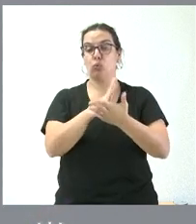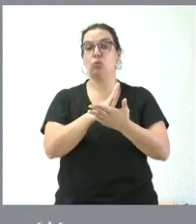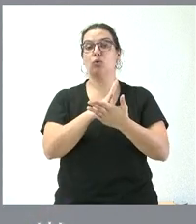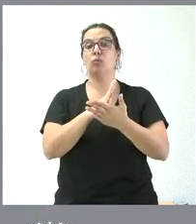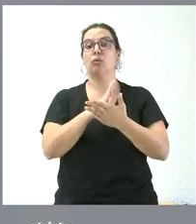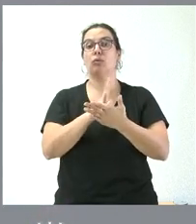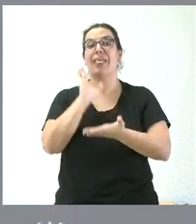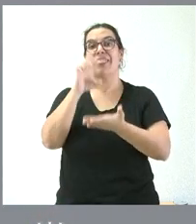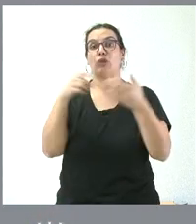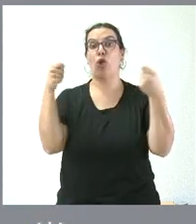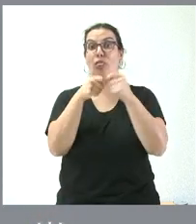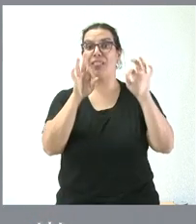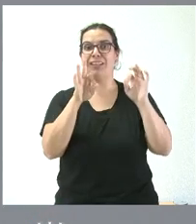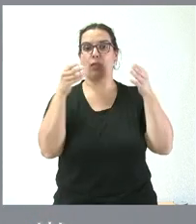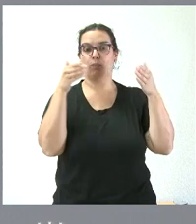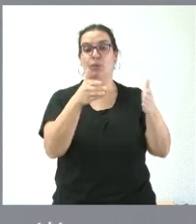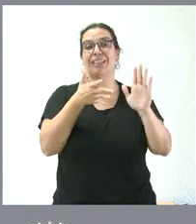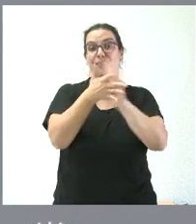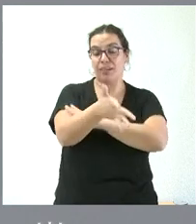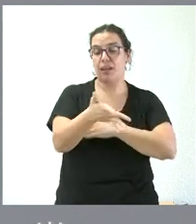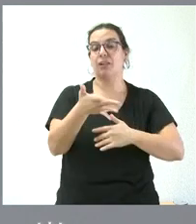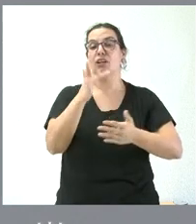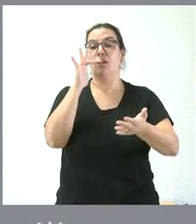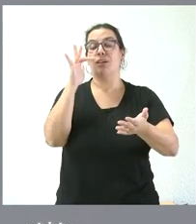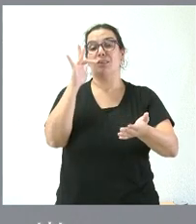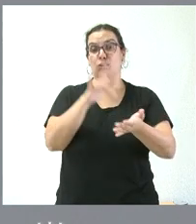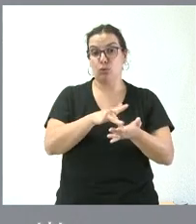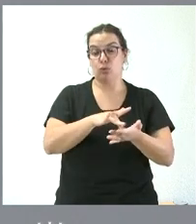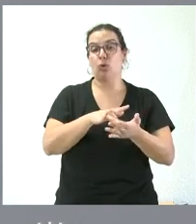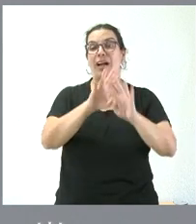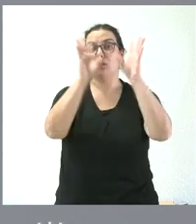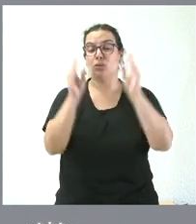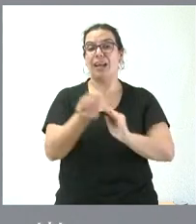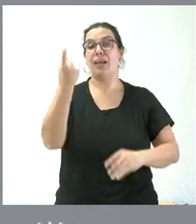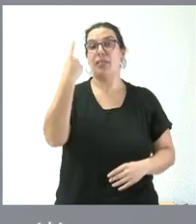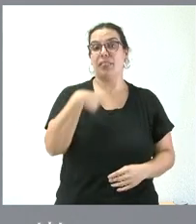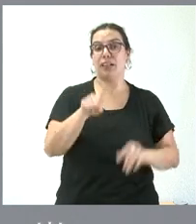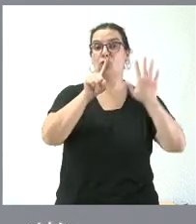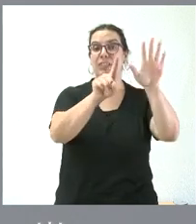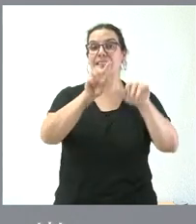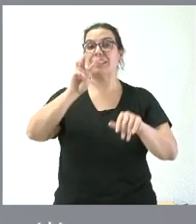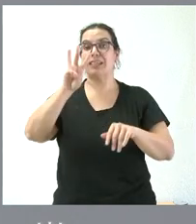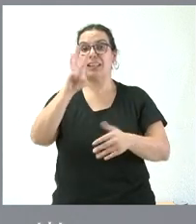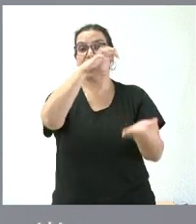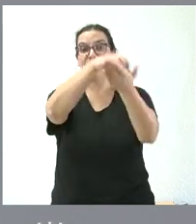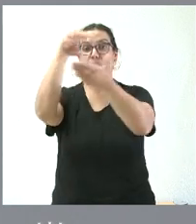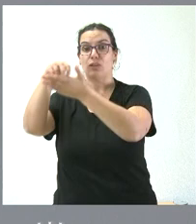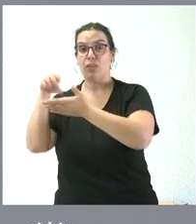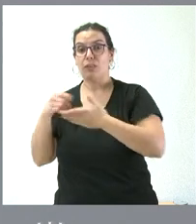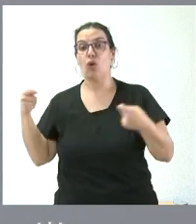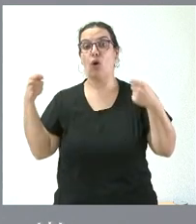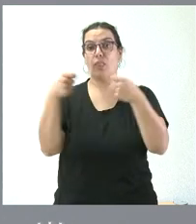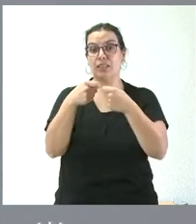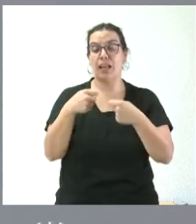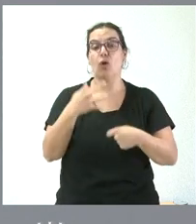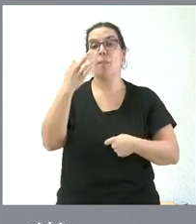concertados se trata de pensar los gastos ocasionados en un total de 163 centros concertados y ocho